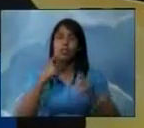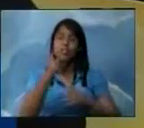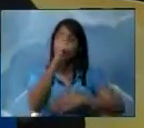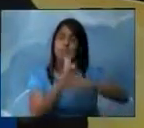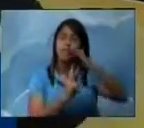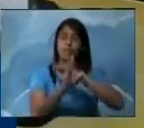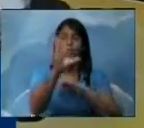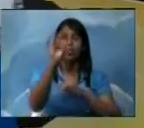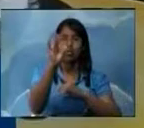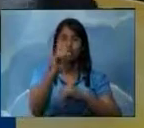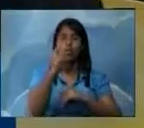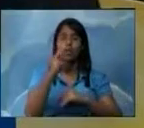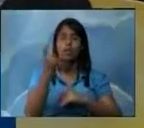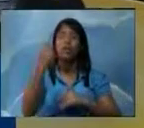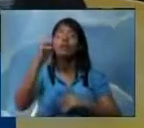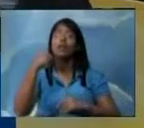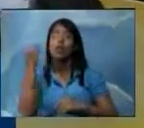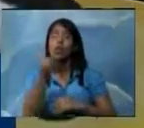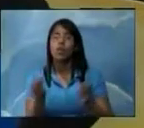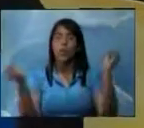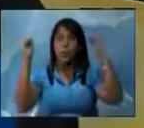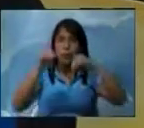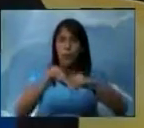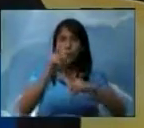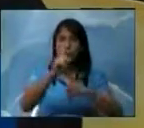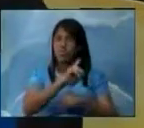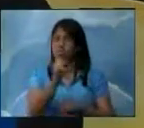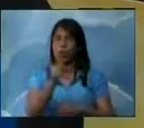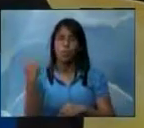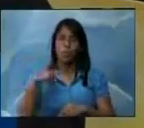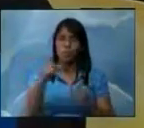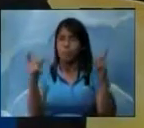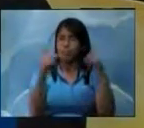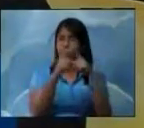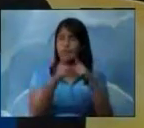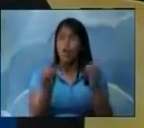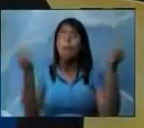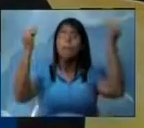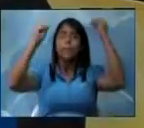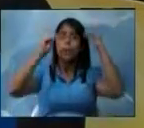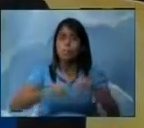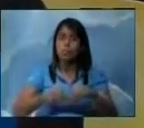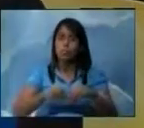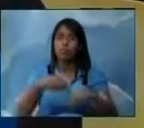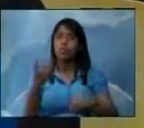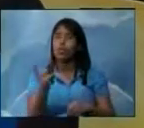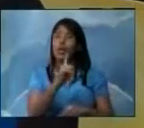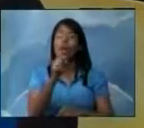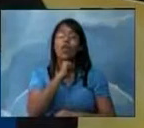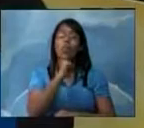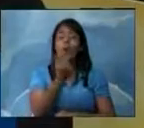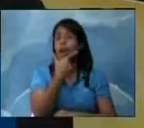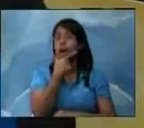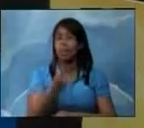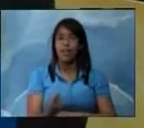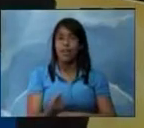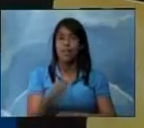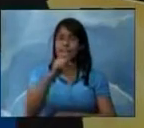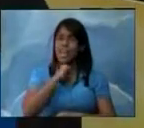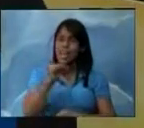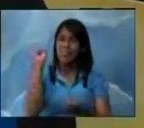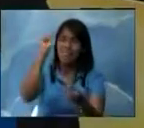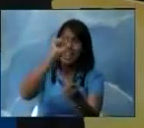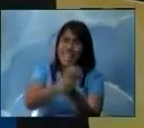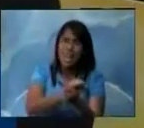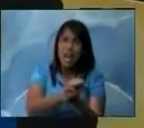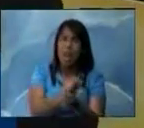el versículo 8, y Daniel propuso, note bien esta palabra, propuso, o sea que no era muy fácil, era